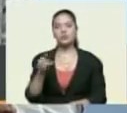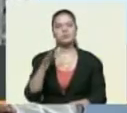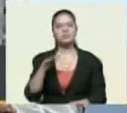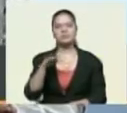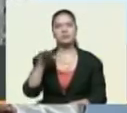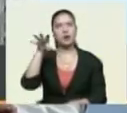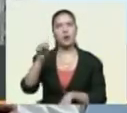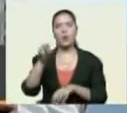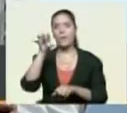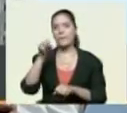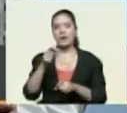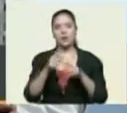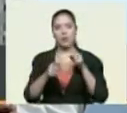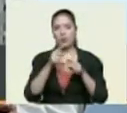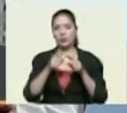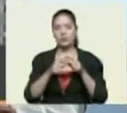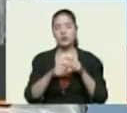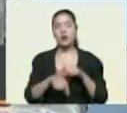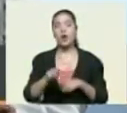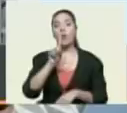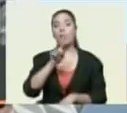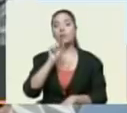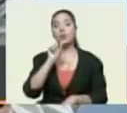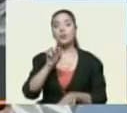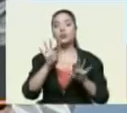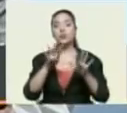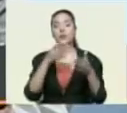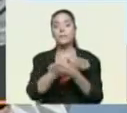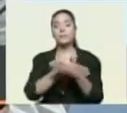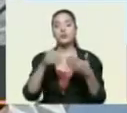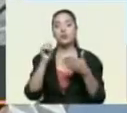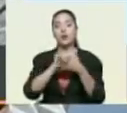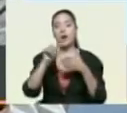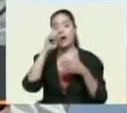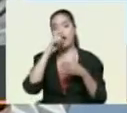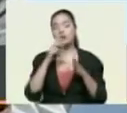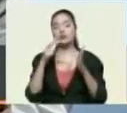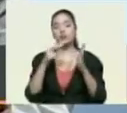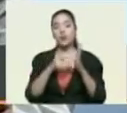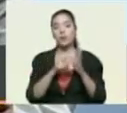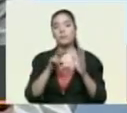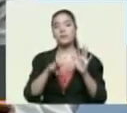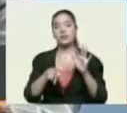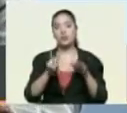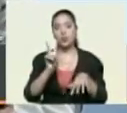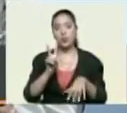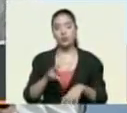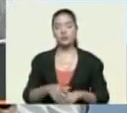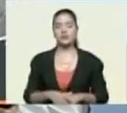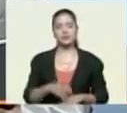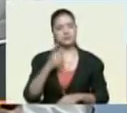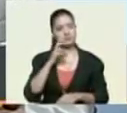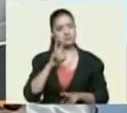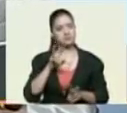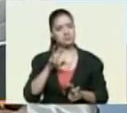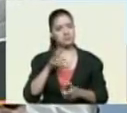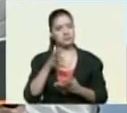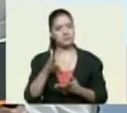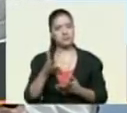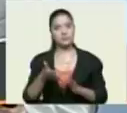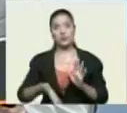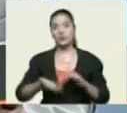calcio, divisas liquidadas, 1,9 millones de dólares en el año 2012, irregularidad